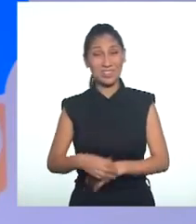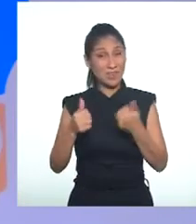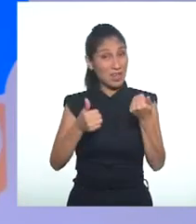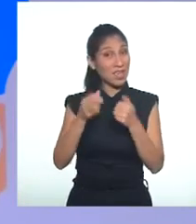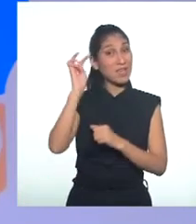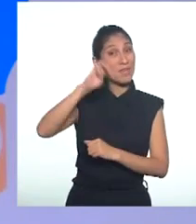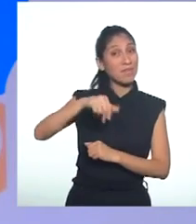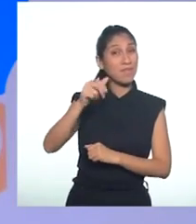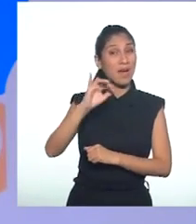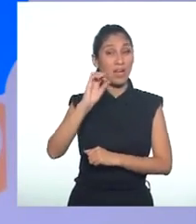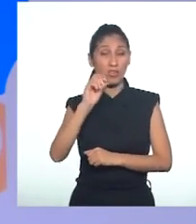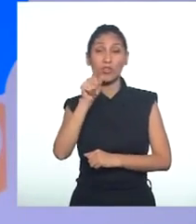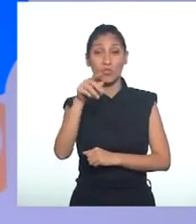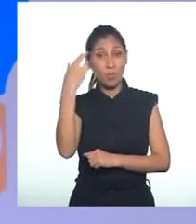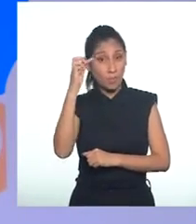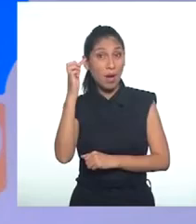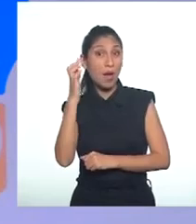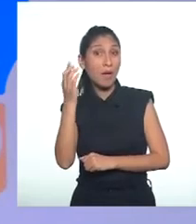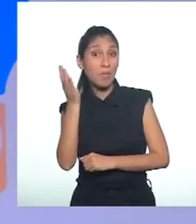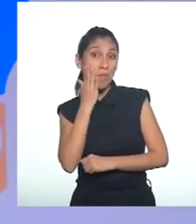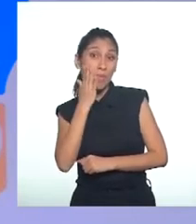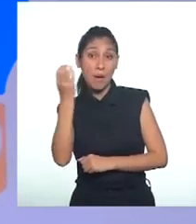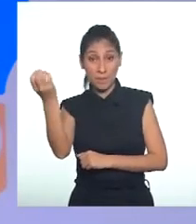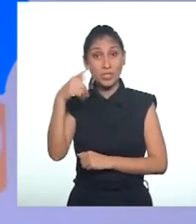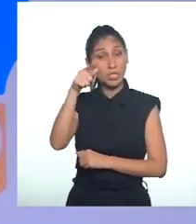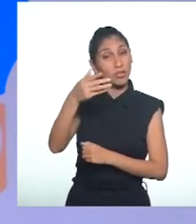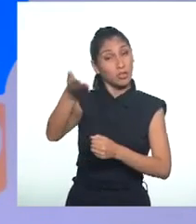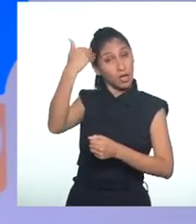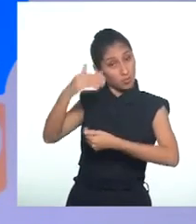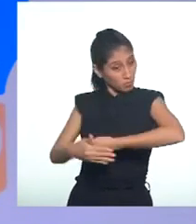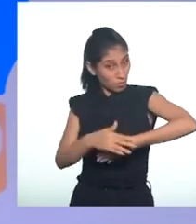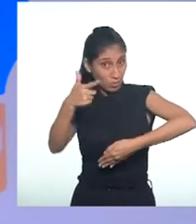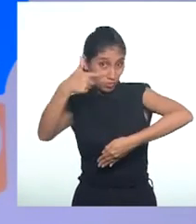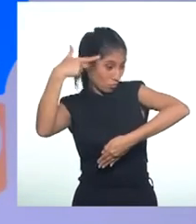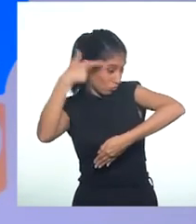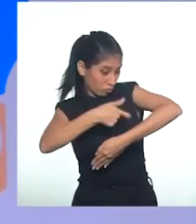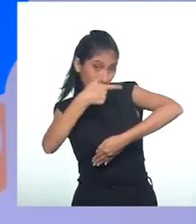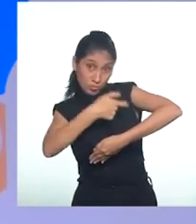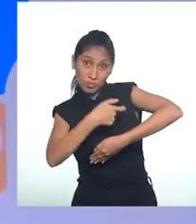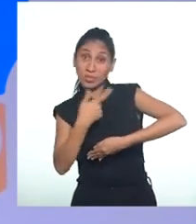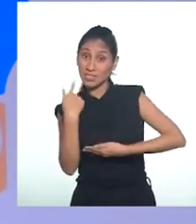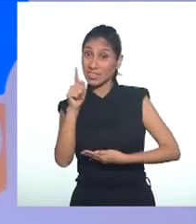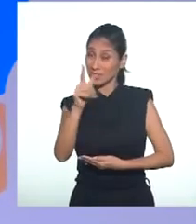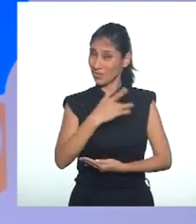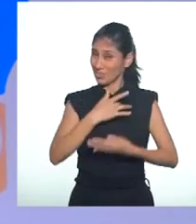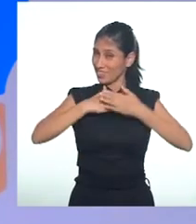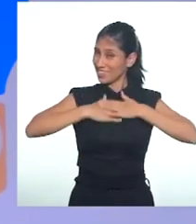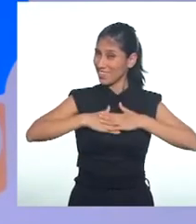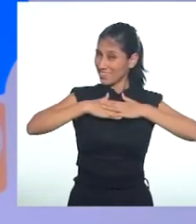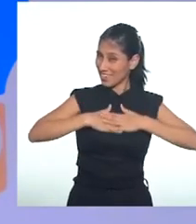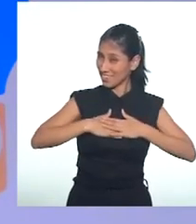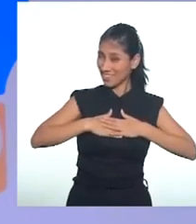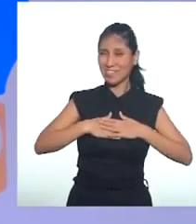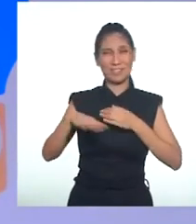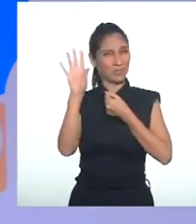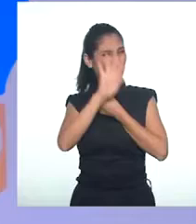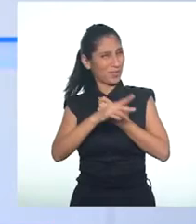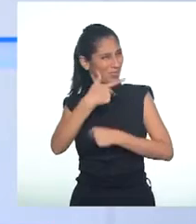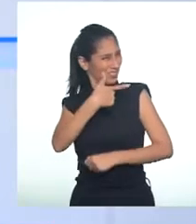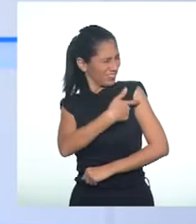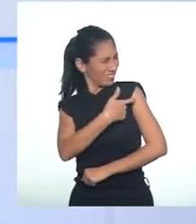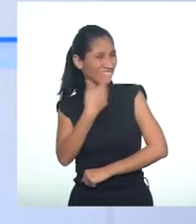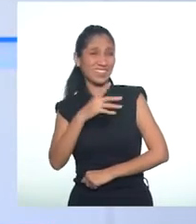Mario, tus padres me acaban de confirmar que sí te vacunaron de bebé contra la tuberculosis, así que siéntete seguro y